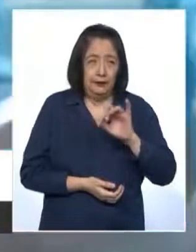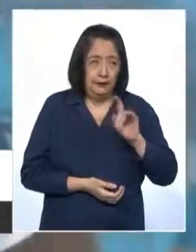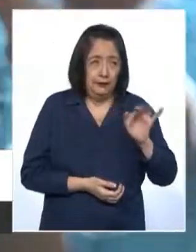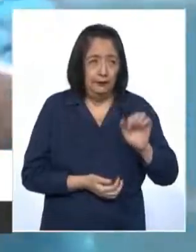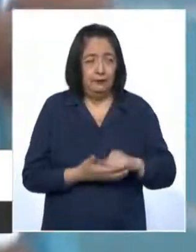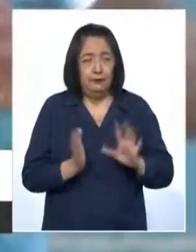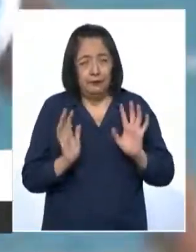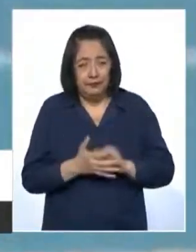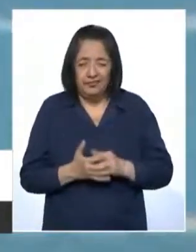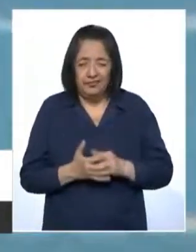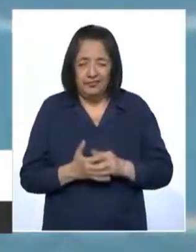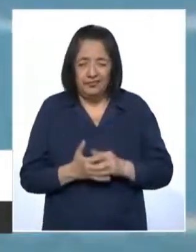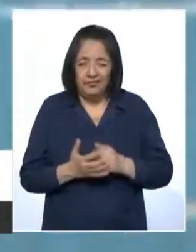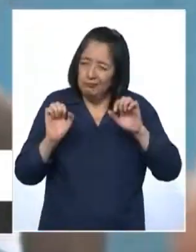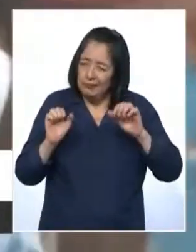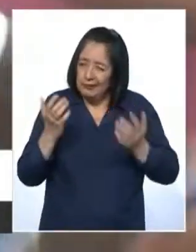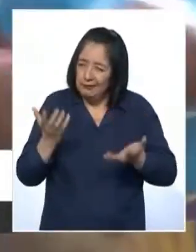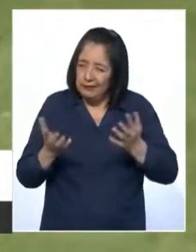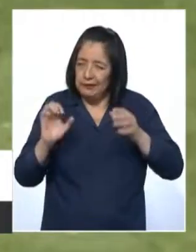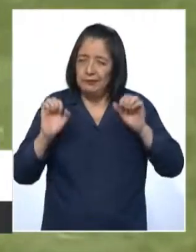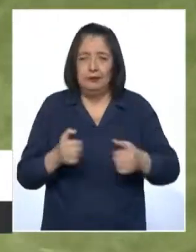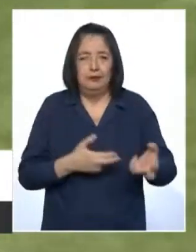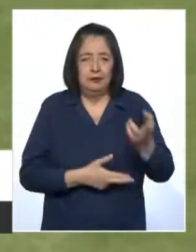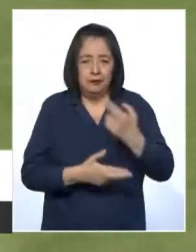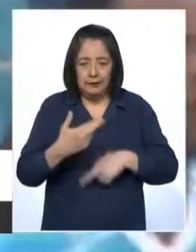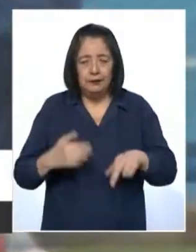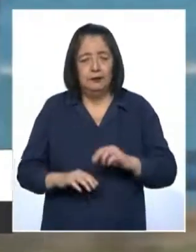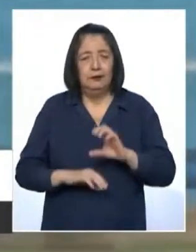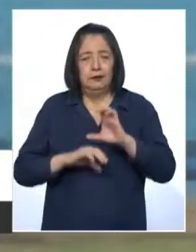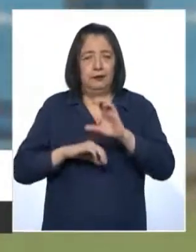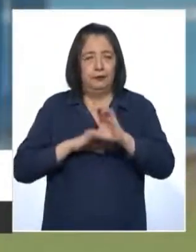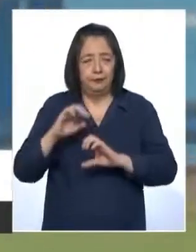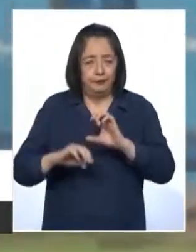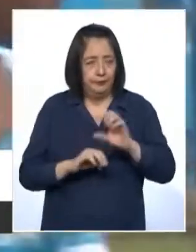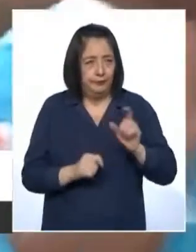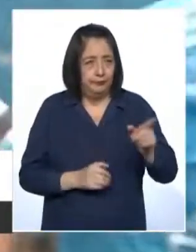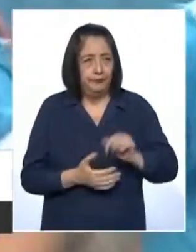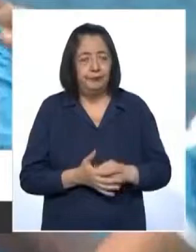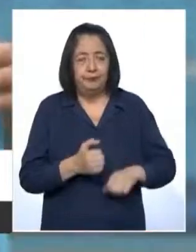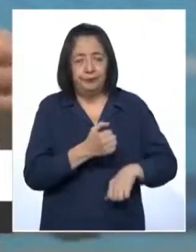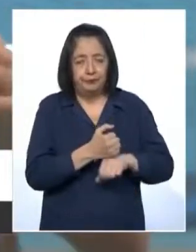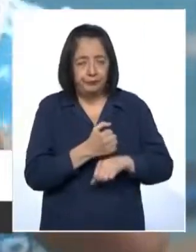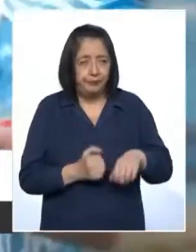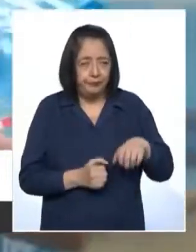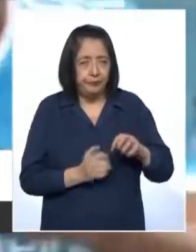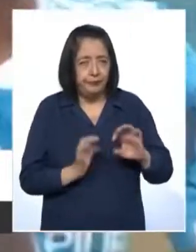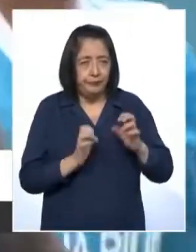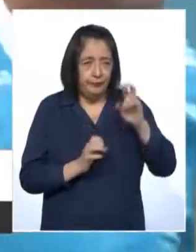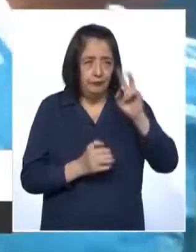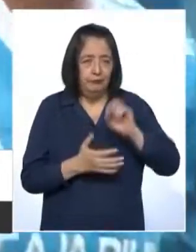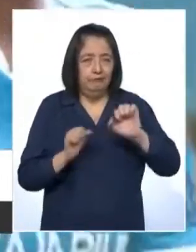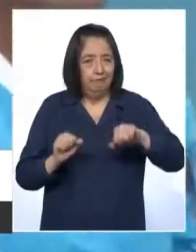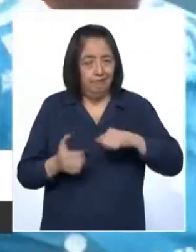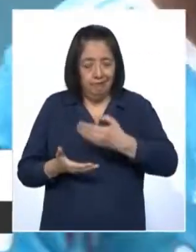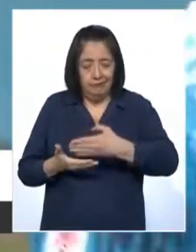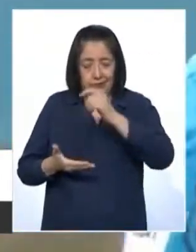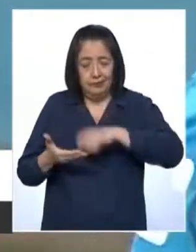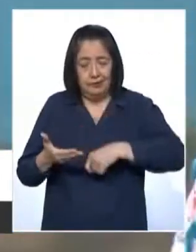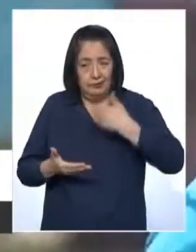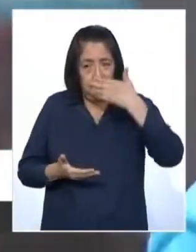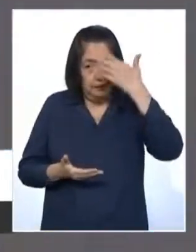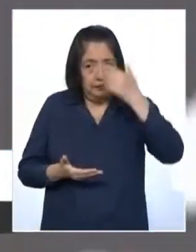se ha referido a la posibilidad de retornar a Sporting Cristal. El futbolista de la selección peruana aún tiene contrato vigente en Arabia.